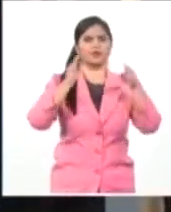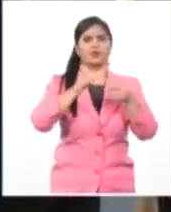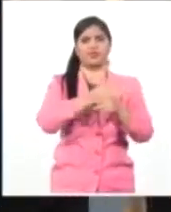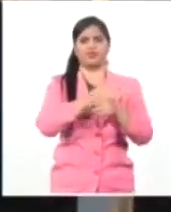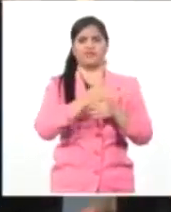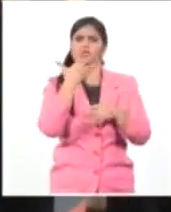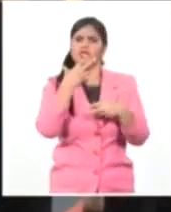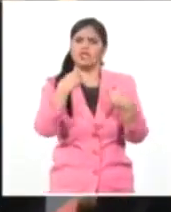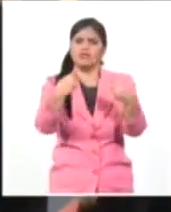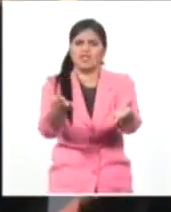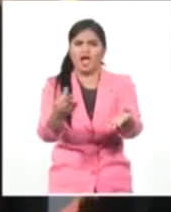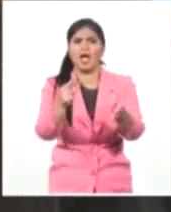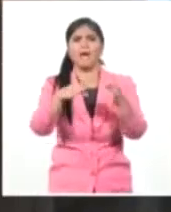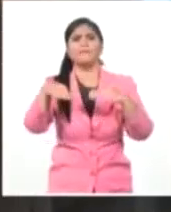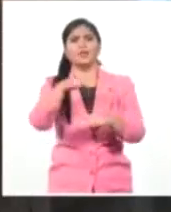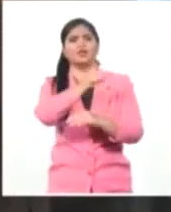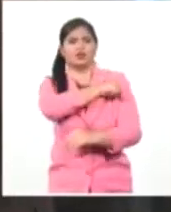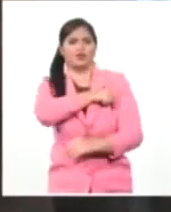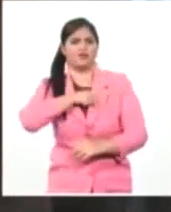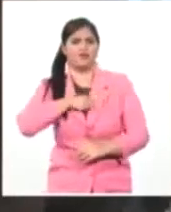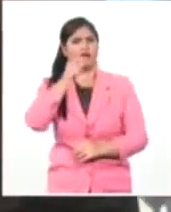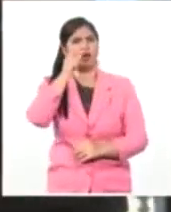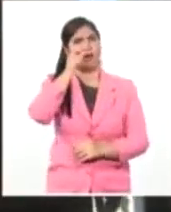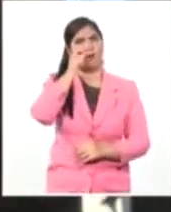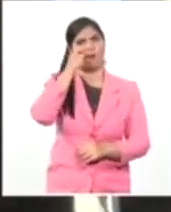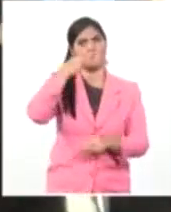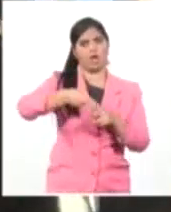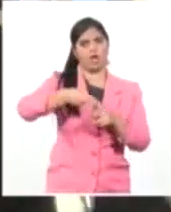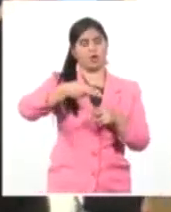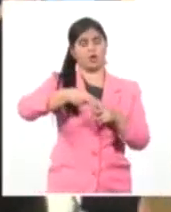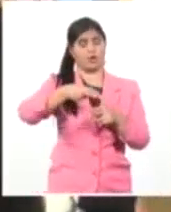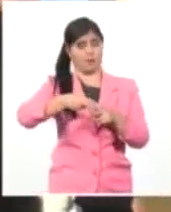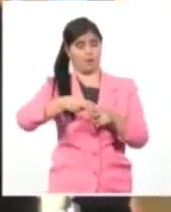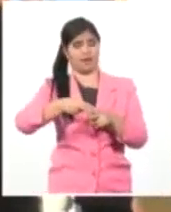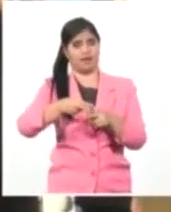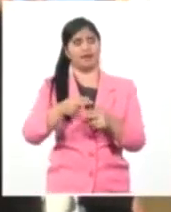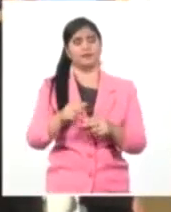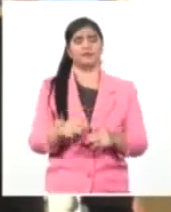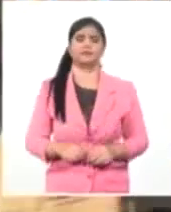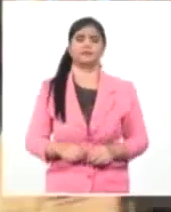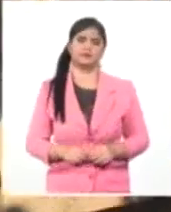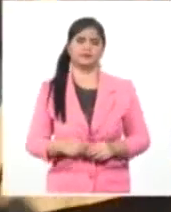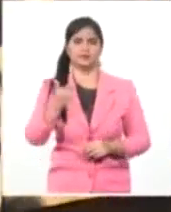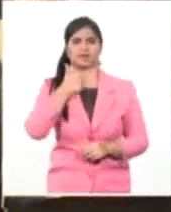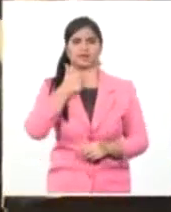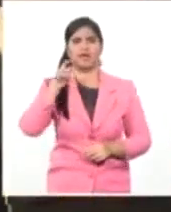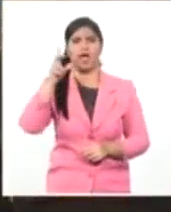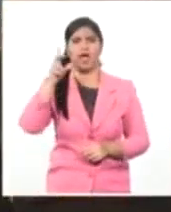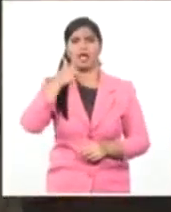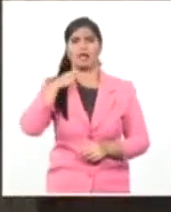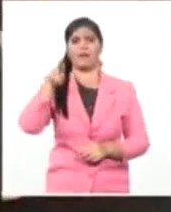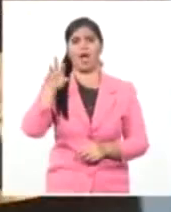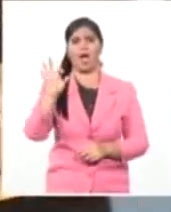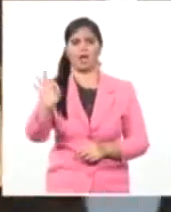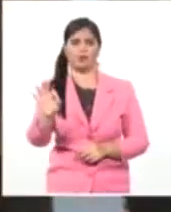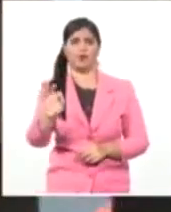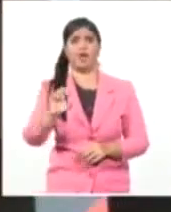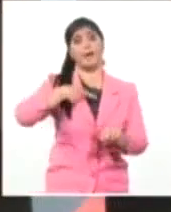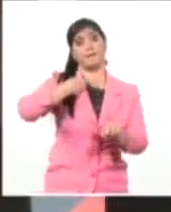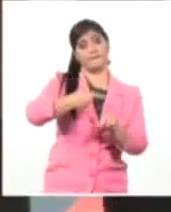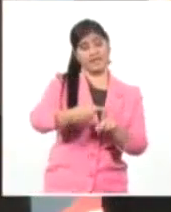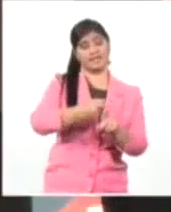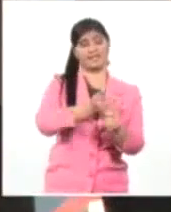de las Fuerzas Armadas Revolucionarias, general de Cuerpo de Ejército Álvaro López Miera, y la especialidad